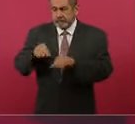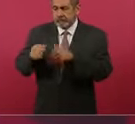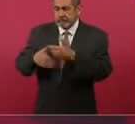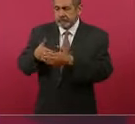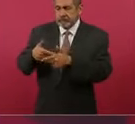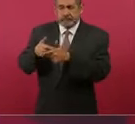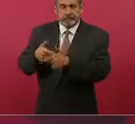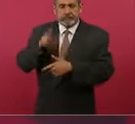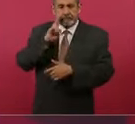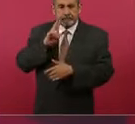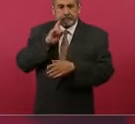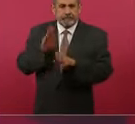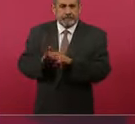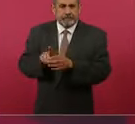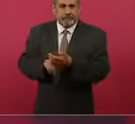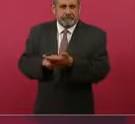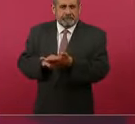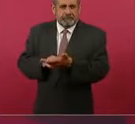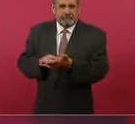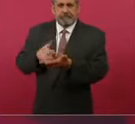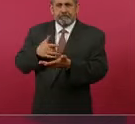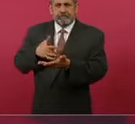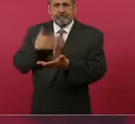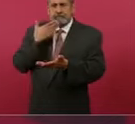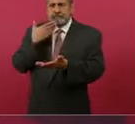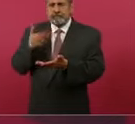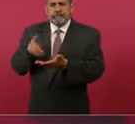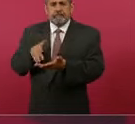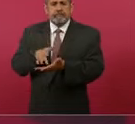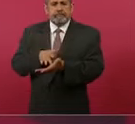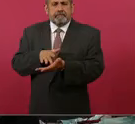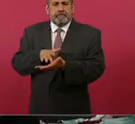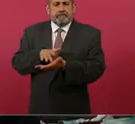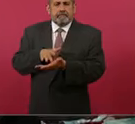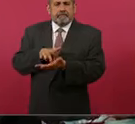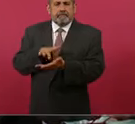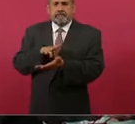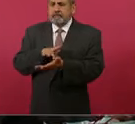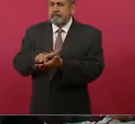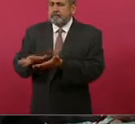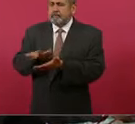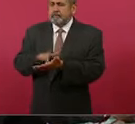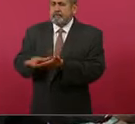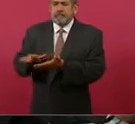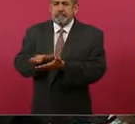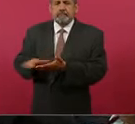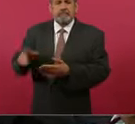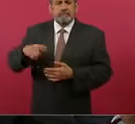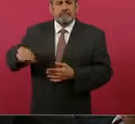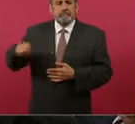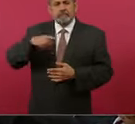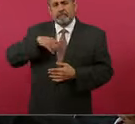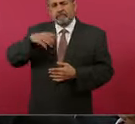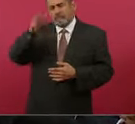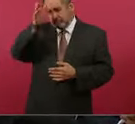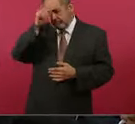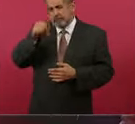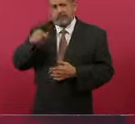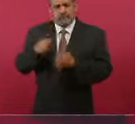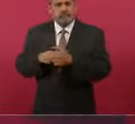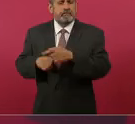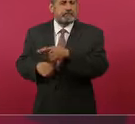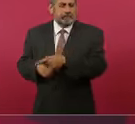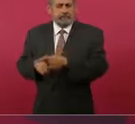trabajando sobre eso y yo lo veo muy bien y lo apoyo. Estoy de acuerdo con